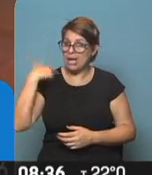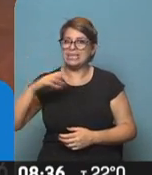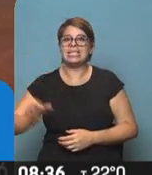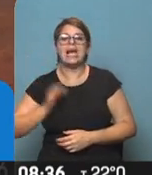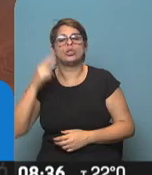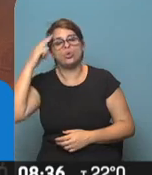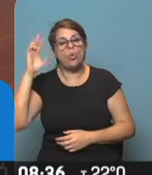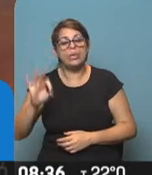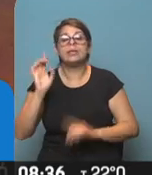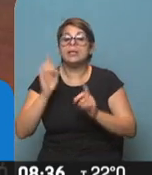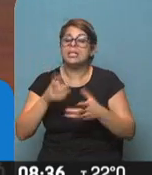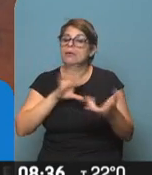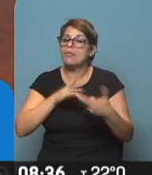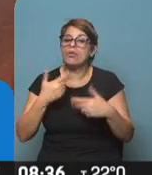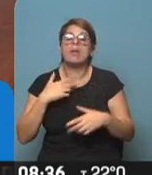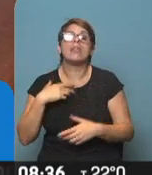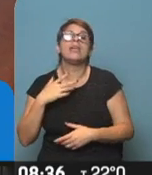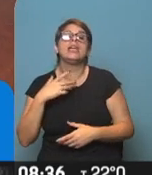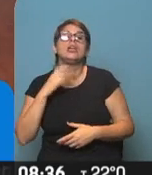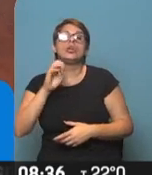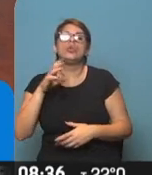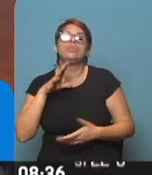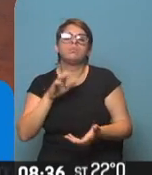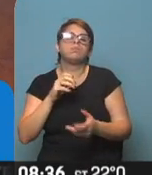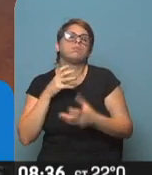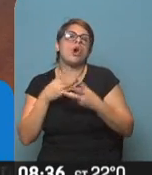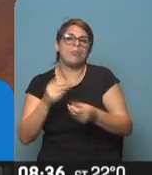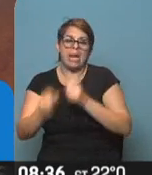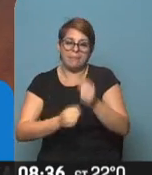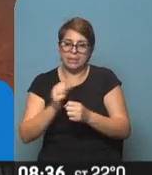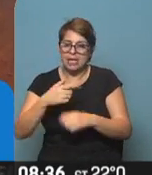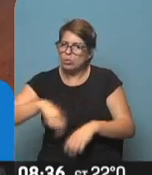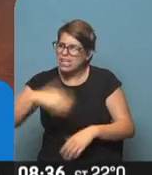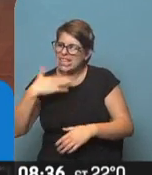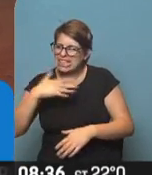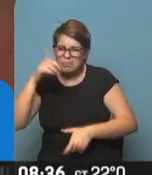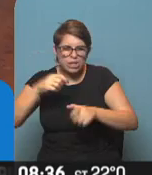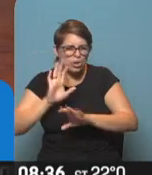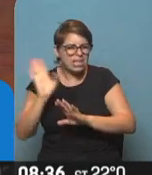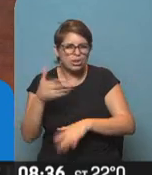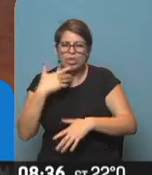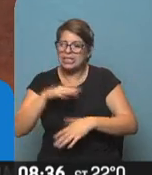donde también el modelo privatizaciones esto para que para que lo entienda el